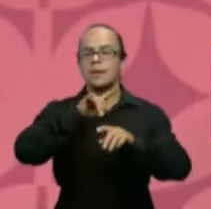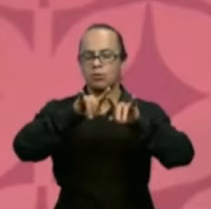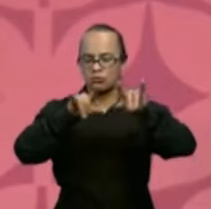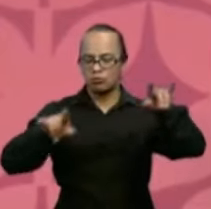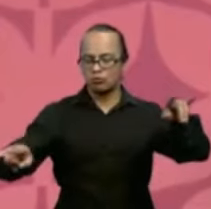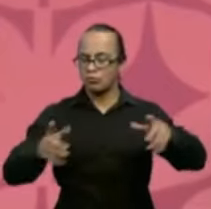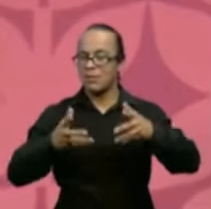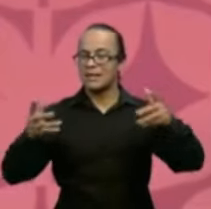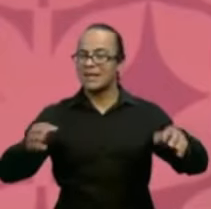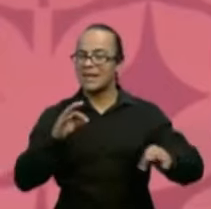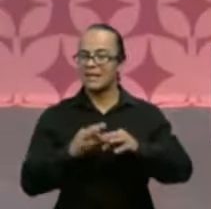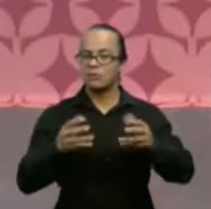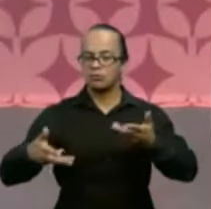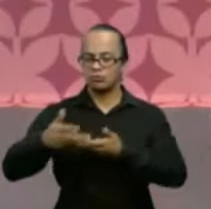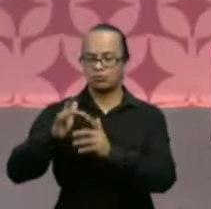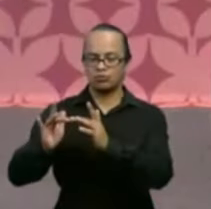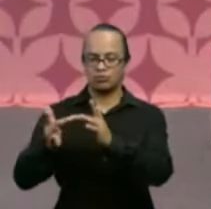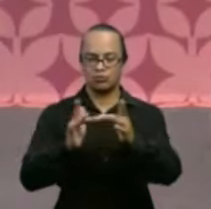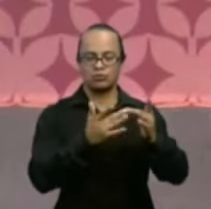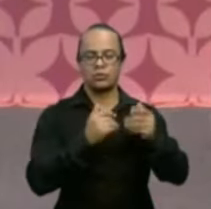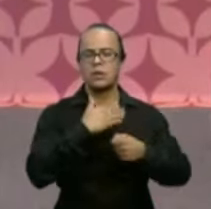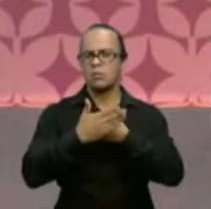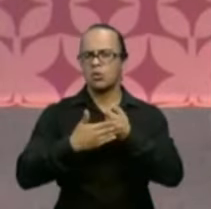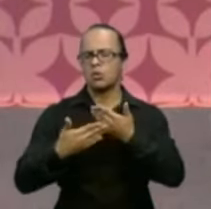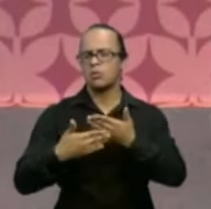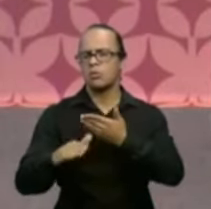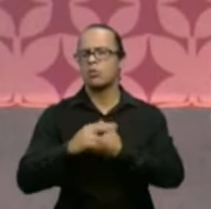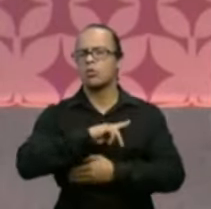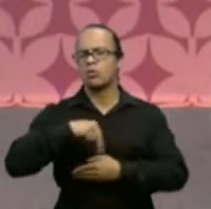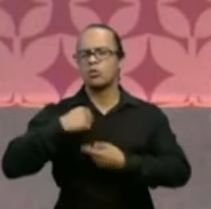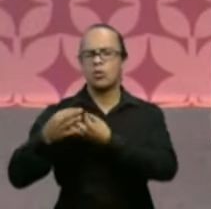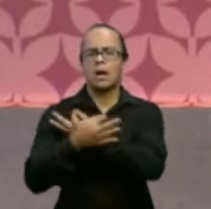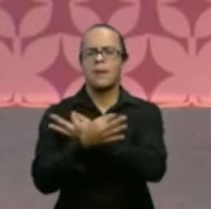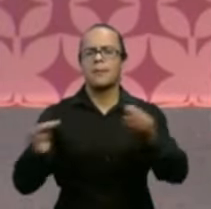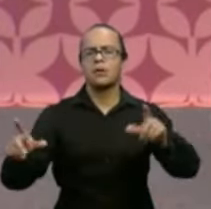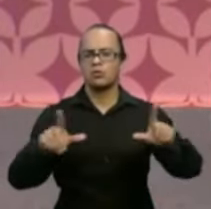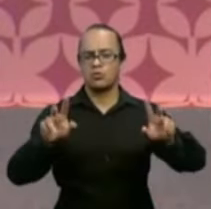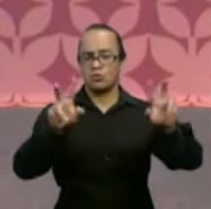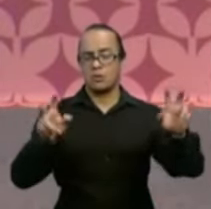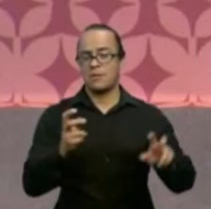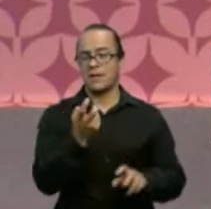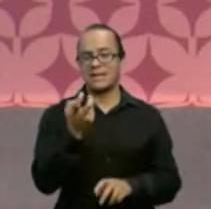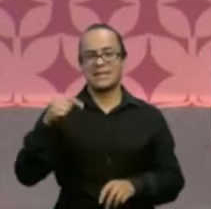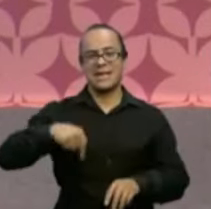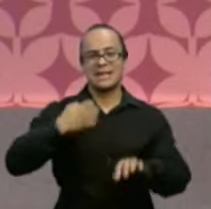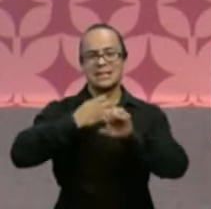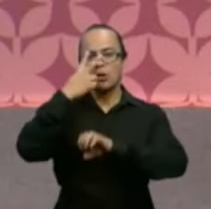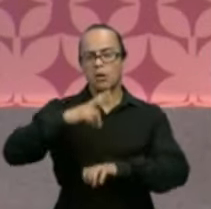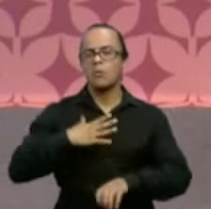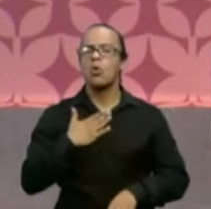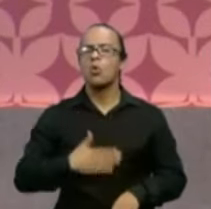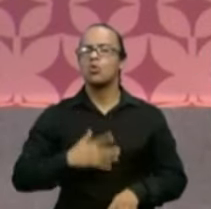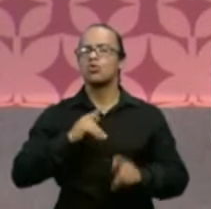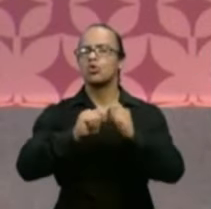también próximamente daremos a conocer noticias sobre esto. El Estado de México merece un transporte público digno,